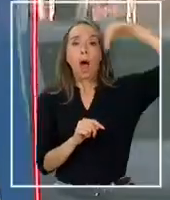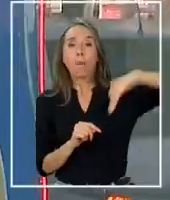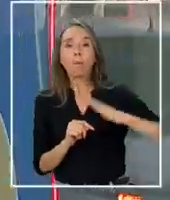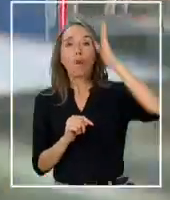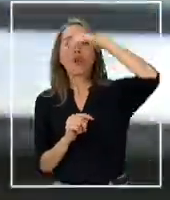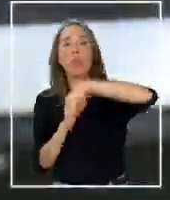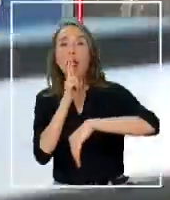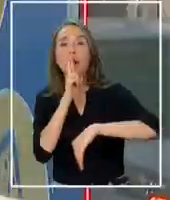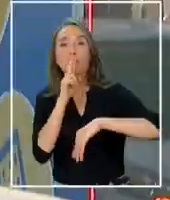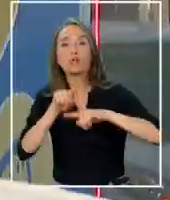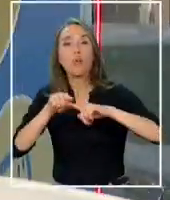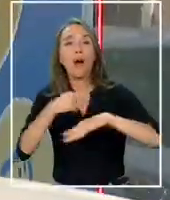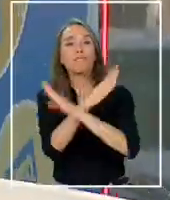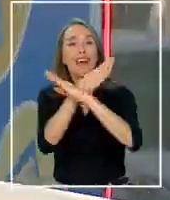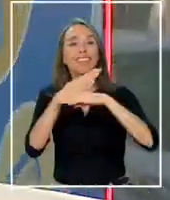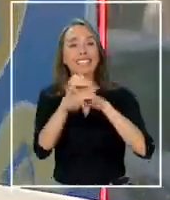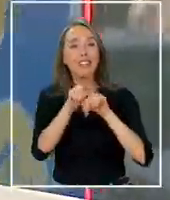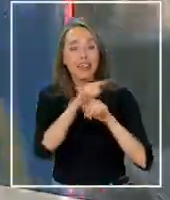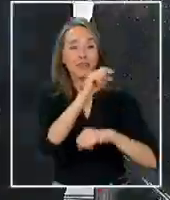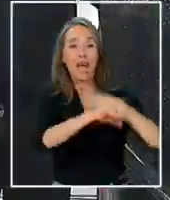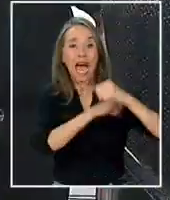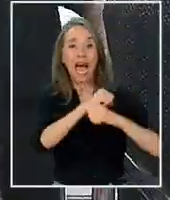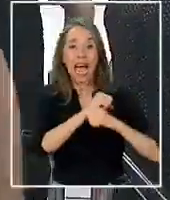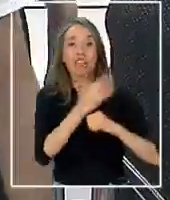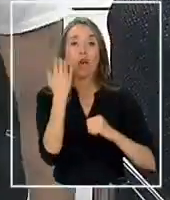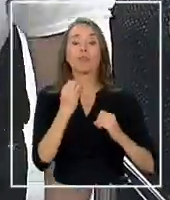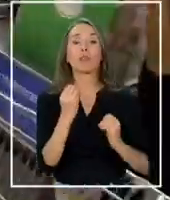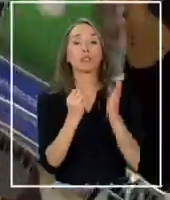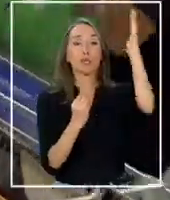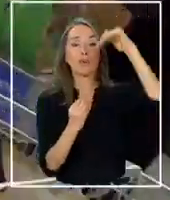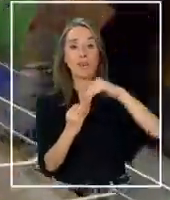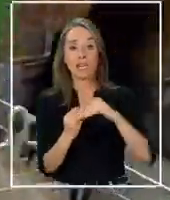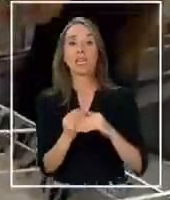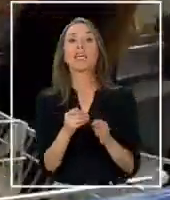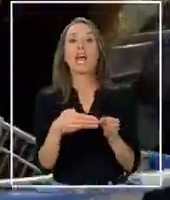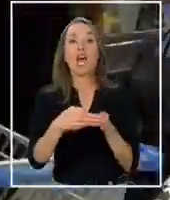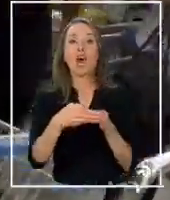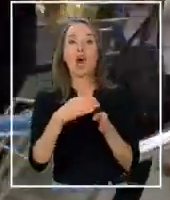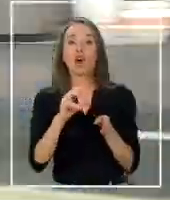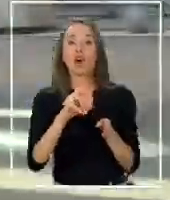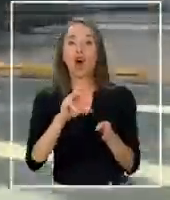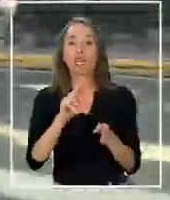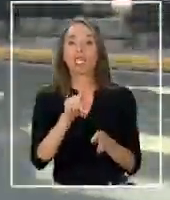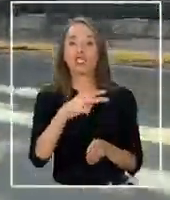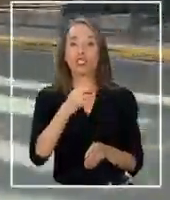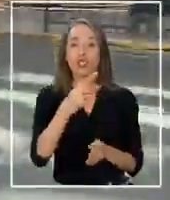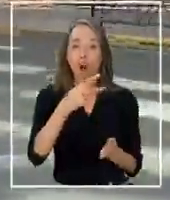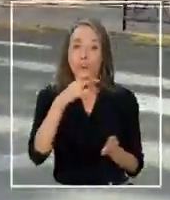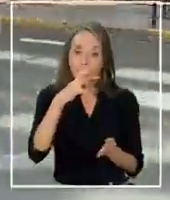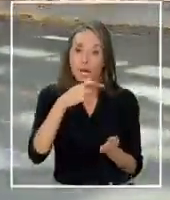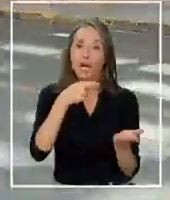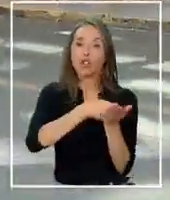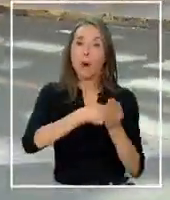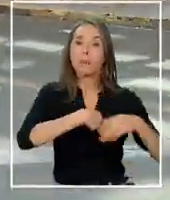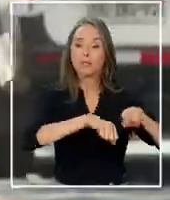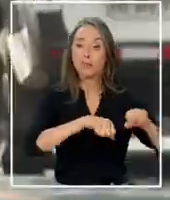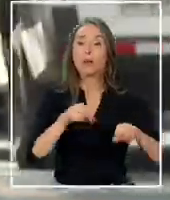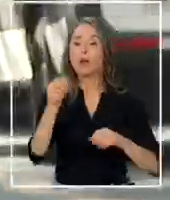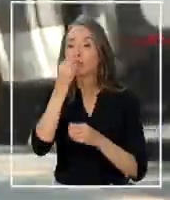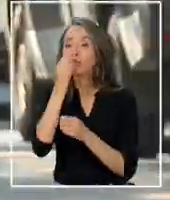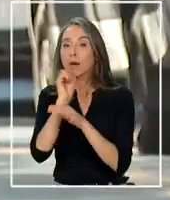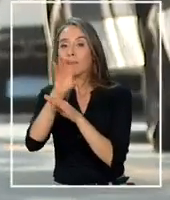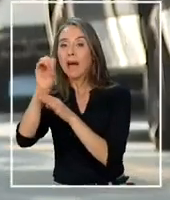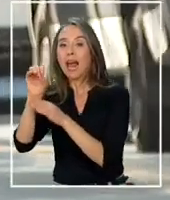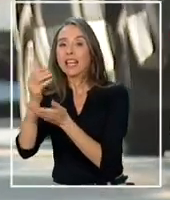vivido la industria del delivery en los últimos años, donde Corner Shop en compras de supermercado y pedidos ya en comidas preparadas